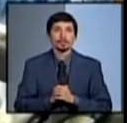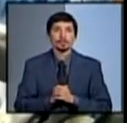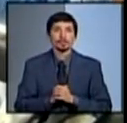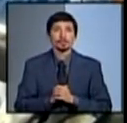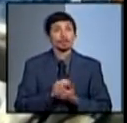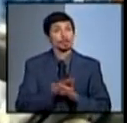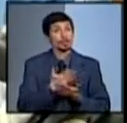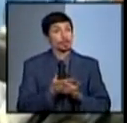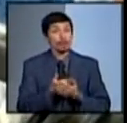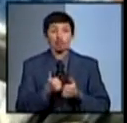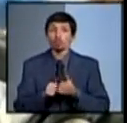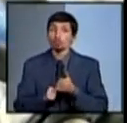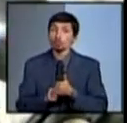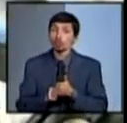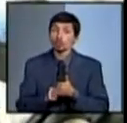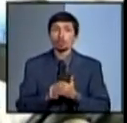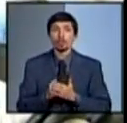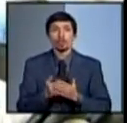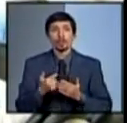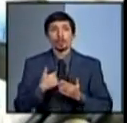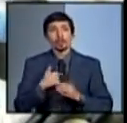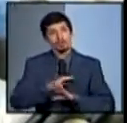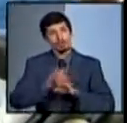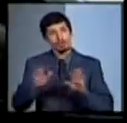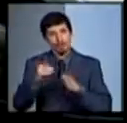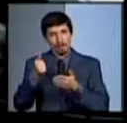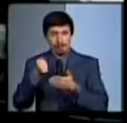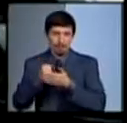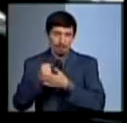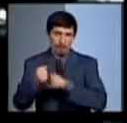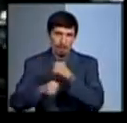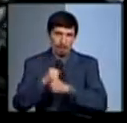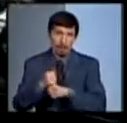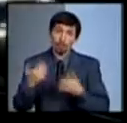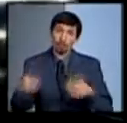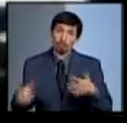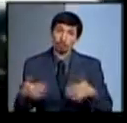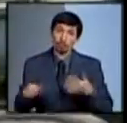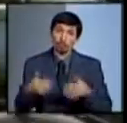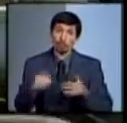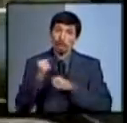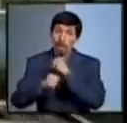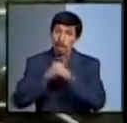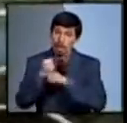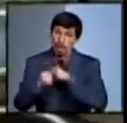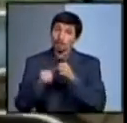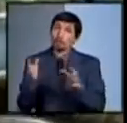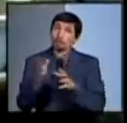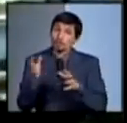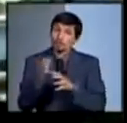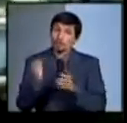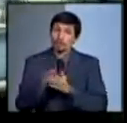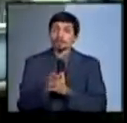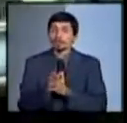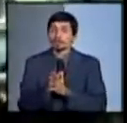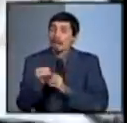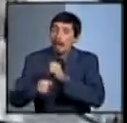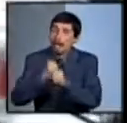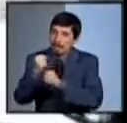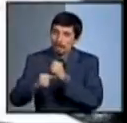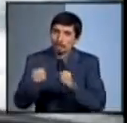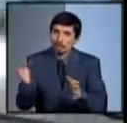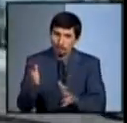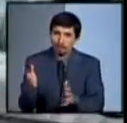¿Cómo estás? ¿Cómo te ha ido? Bien, ¿qué tal? Yo estoy aquí terminando el año. Año intenso. Súper intenso el